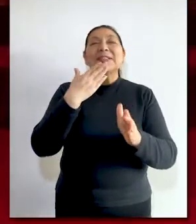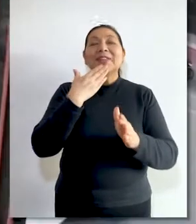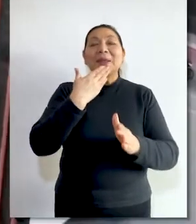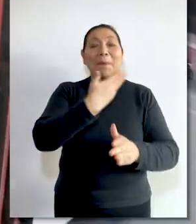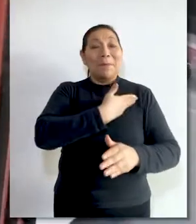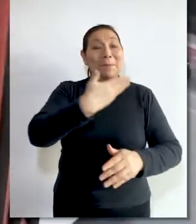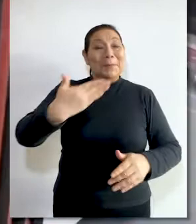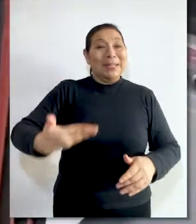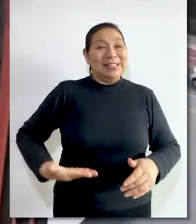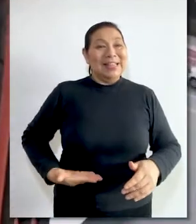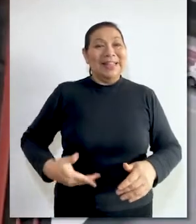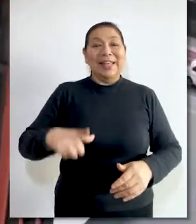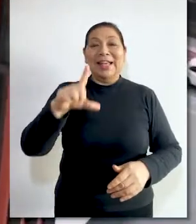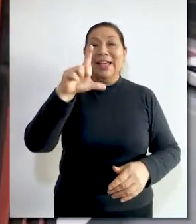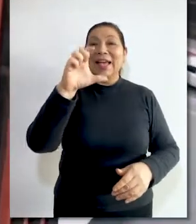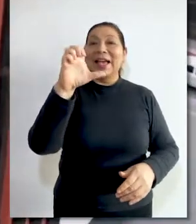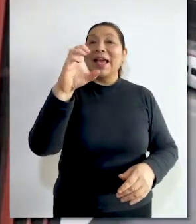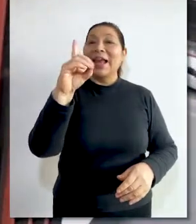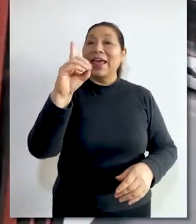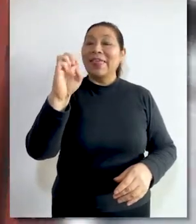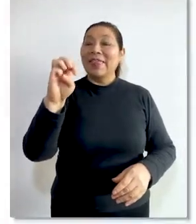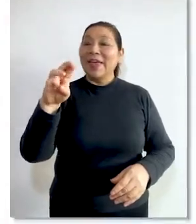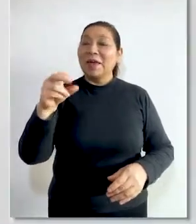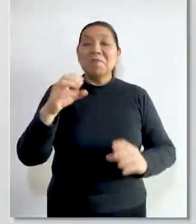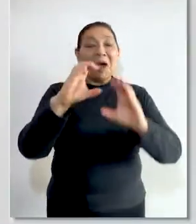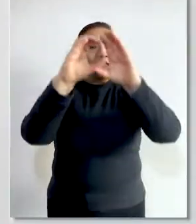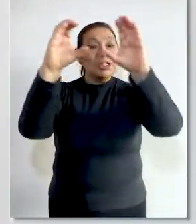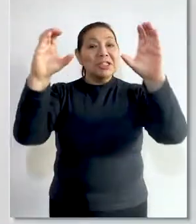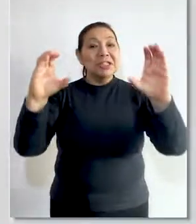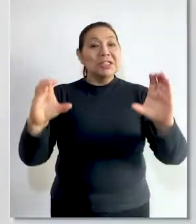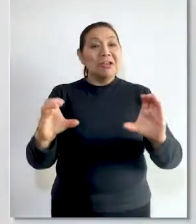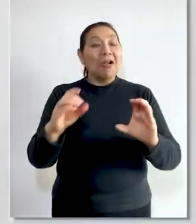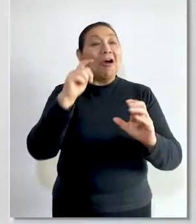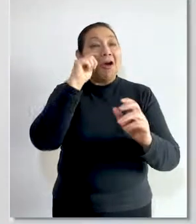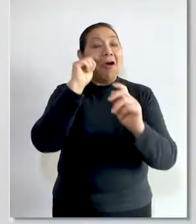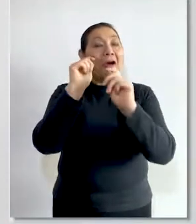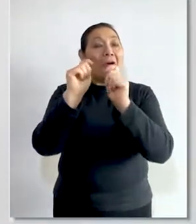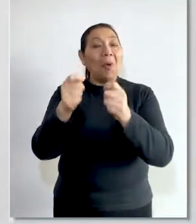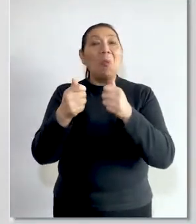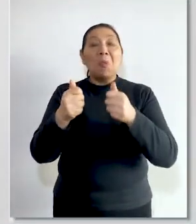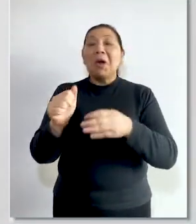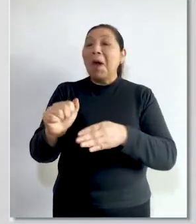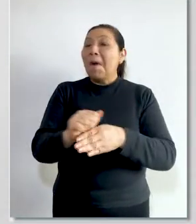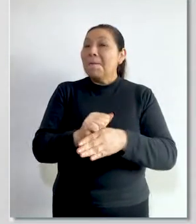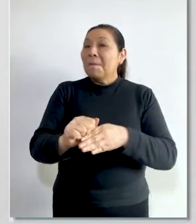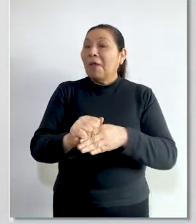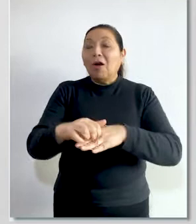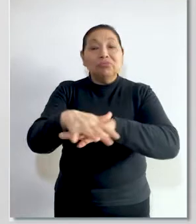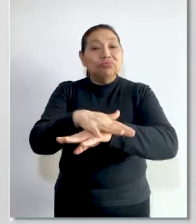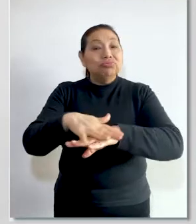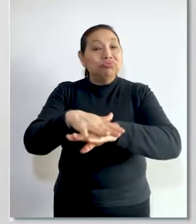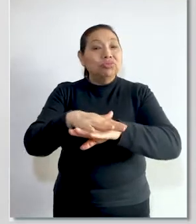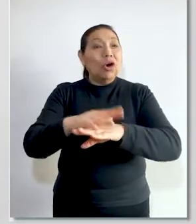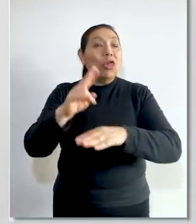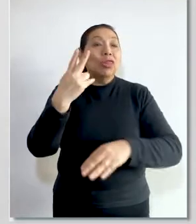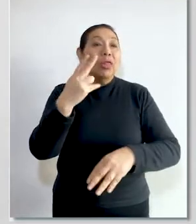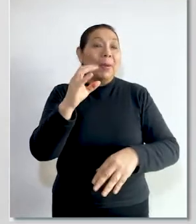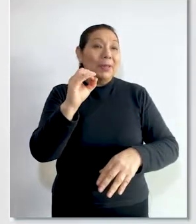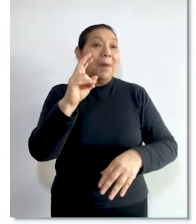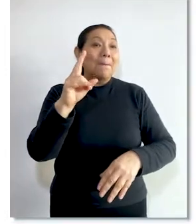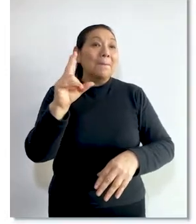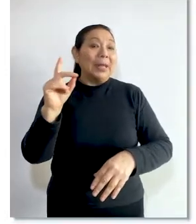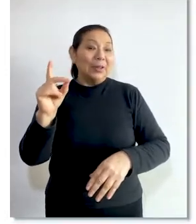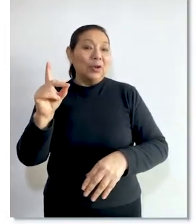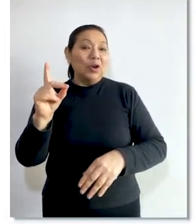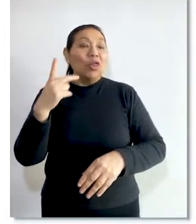presidido por marianela ledesma narváez recibió los certificados de reconocimiento de buenas prácticas de gestión pública